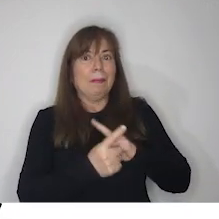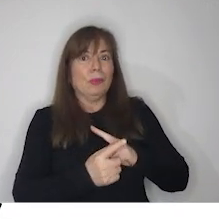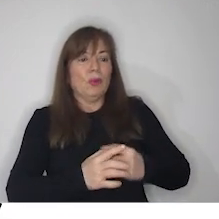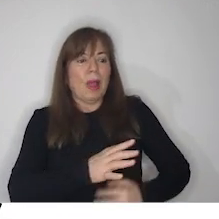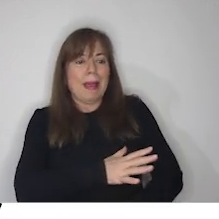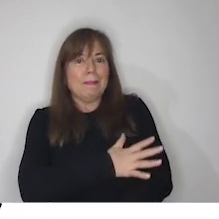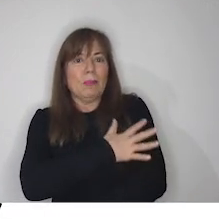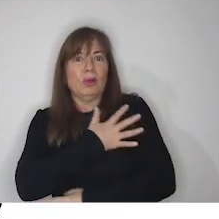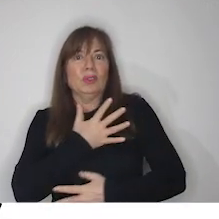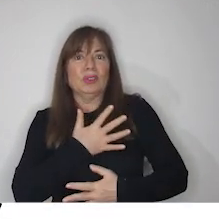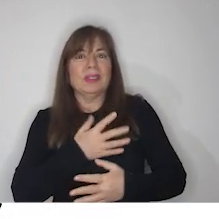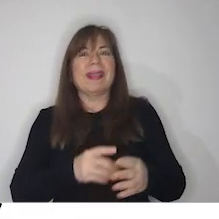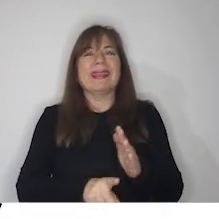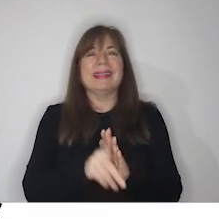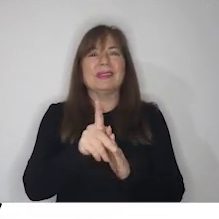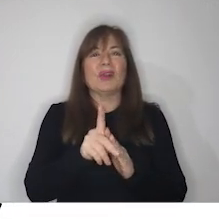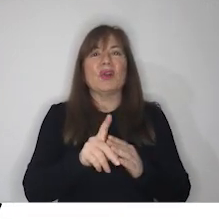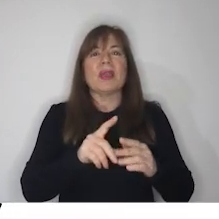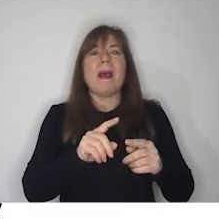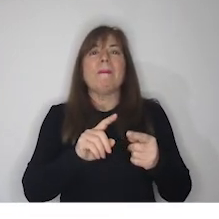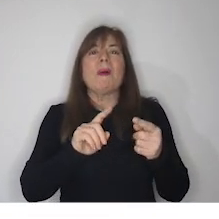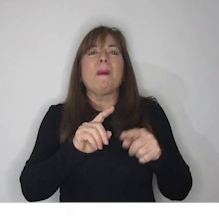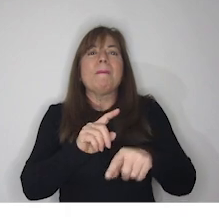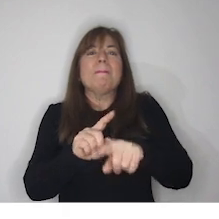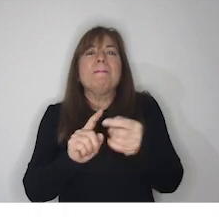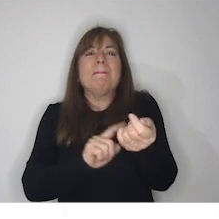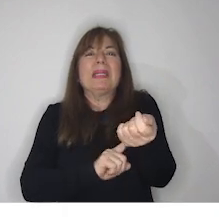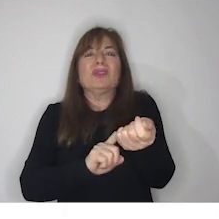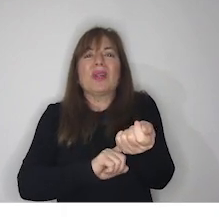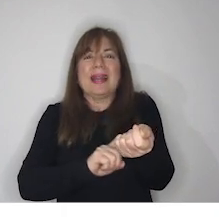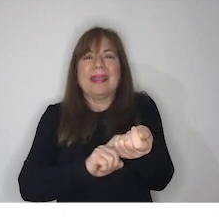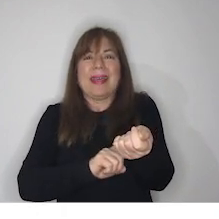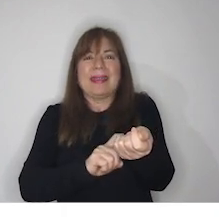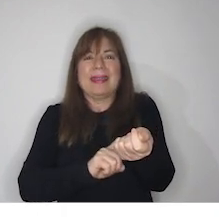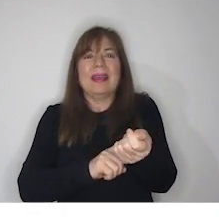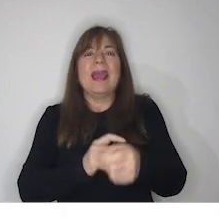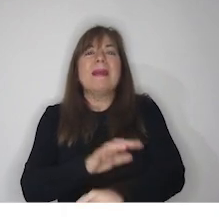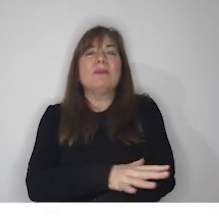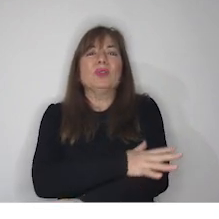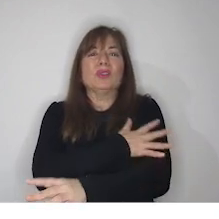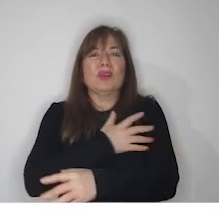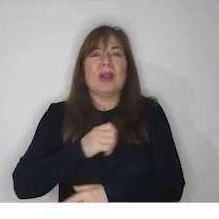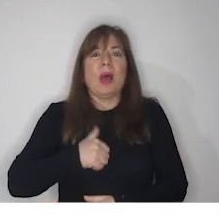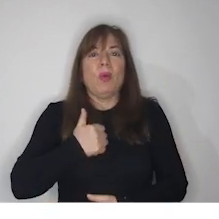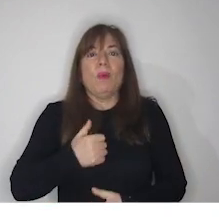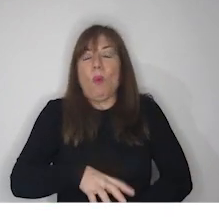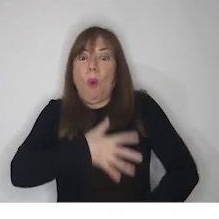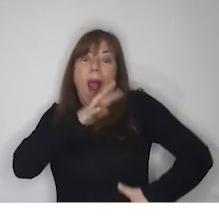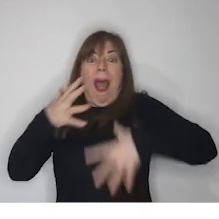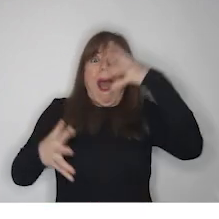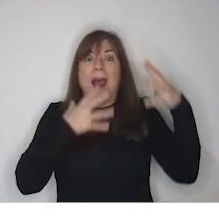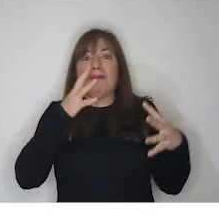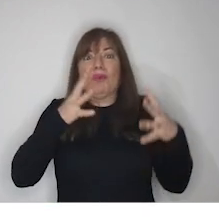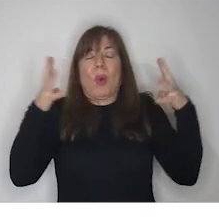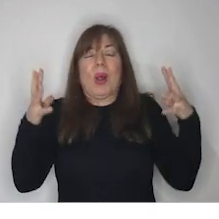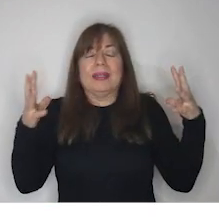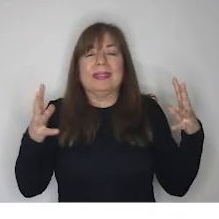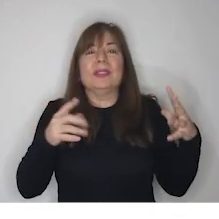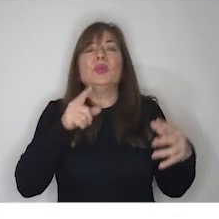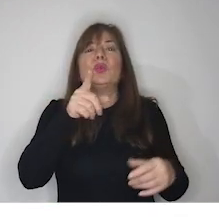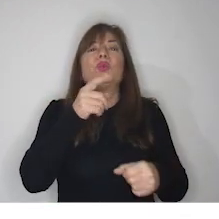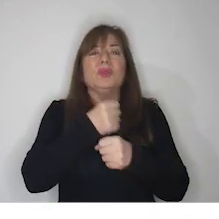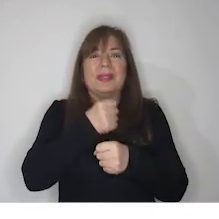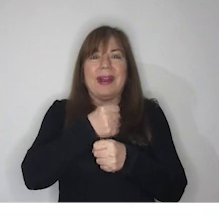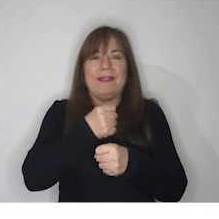tu personalidad. Asimismo, las emociones en la adolescencia son desbordantes y fuertes, tu tarea será llevarlos de la mejor